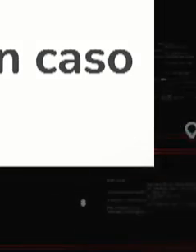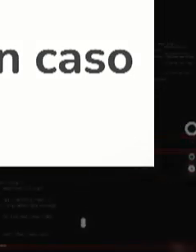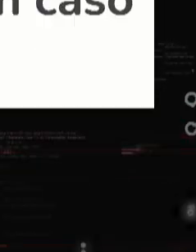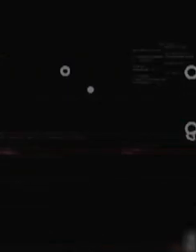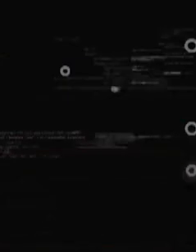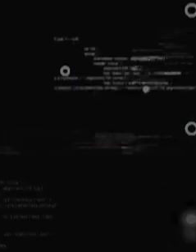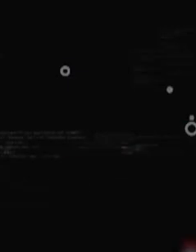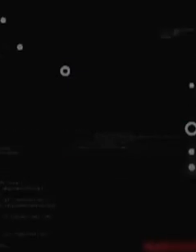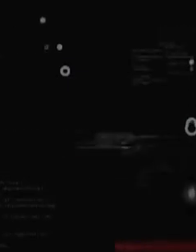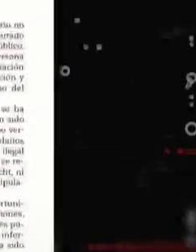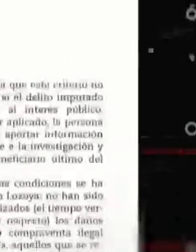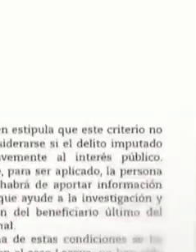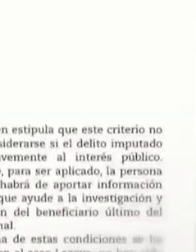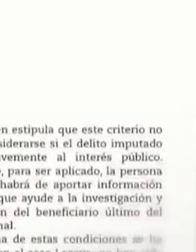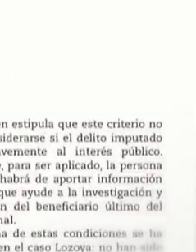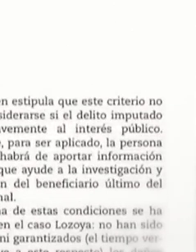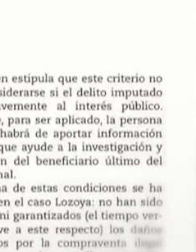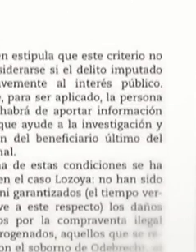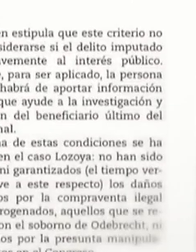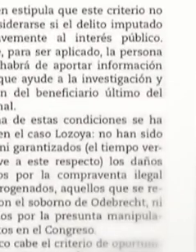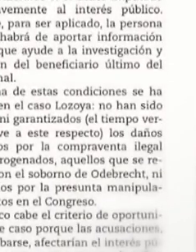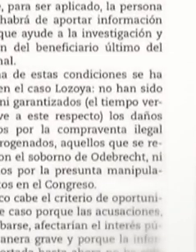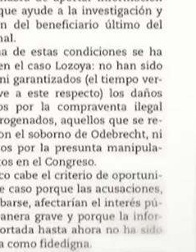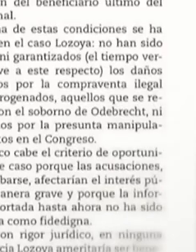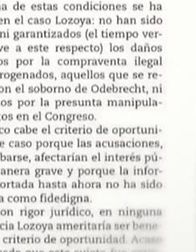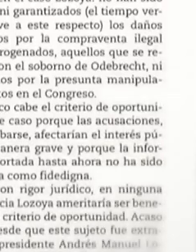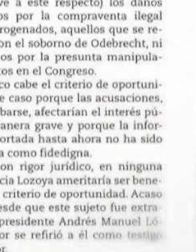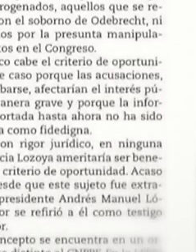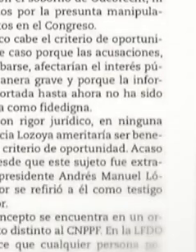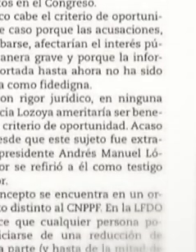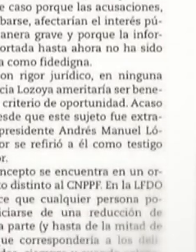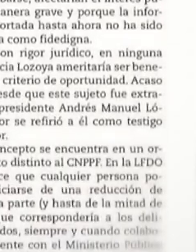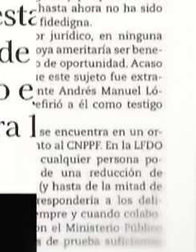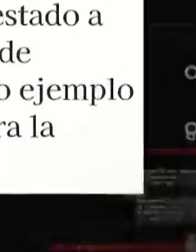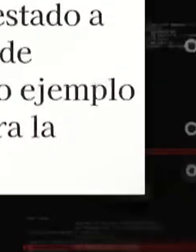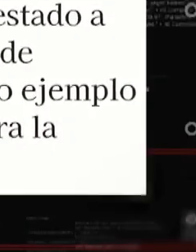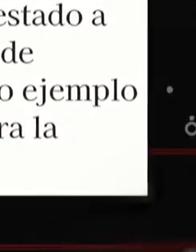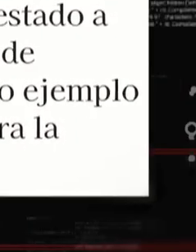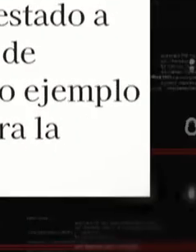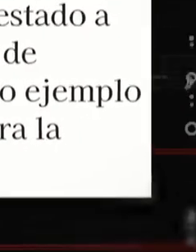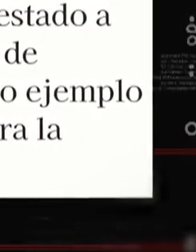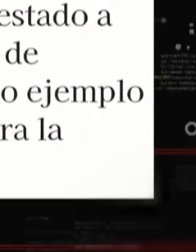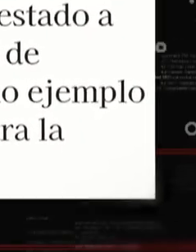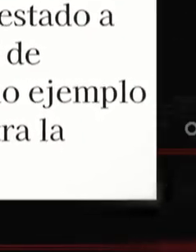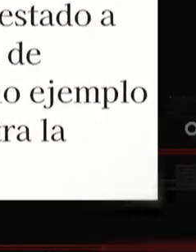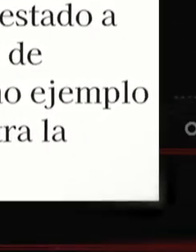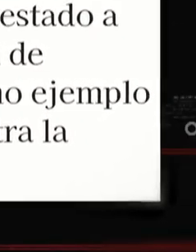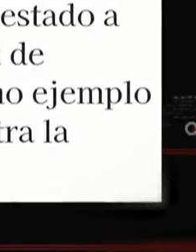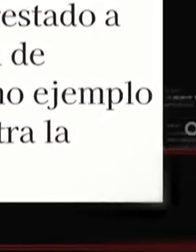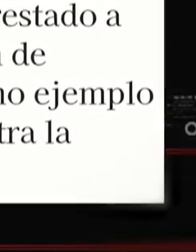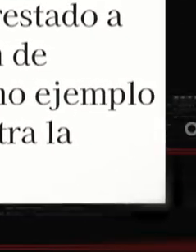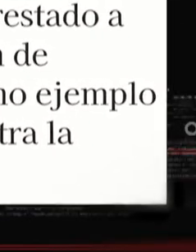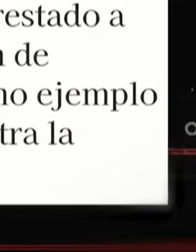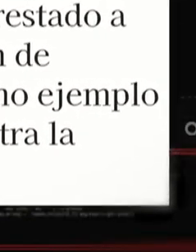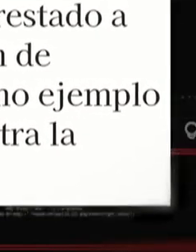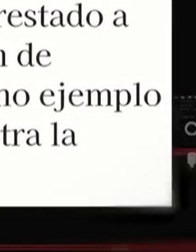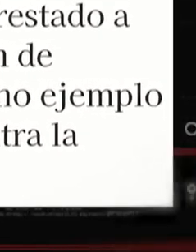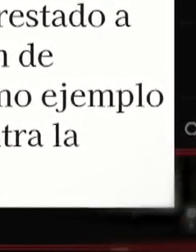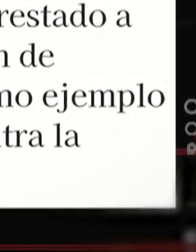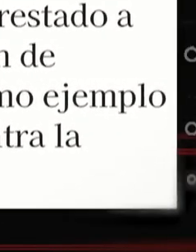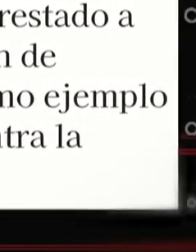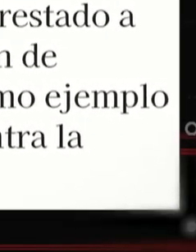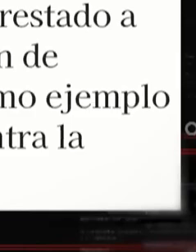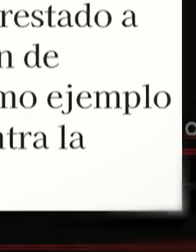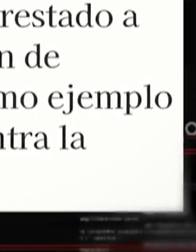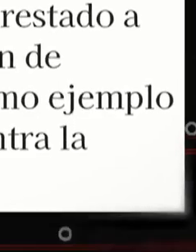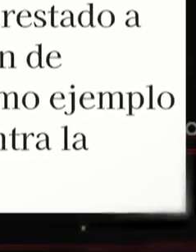México como un arma política contra opositores o expresidentes. Incluso afirmaron sin ningún sustento que ha